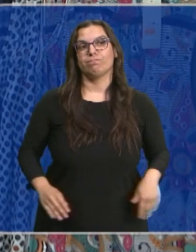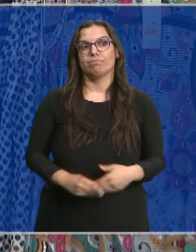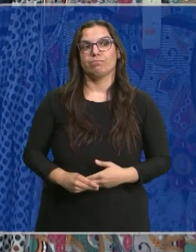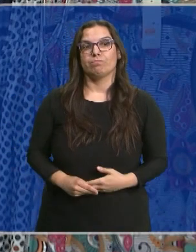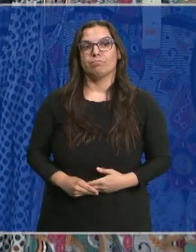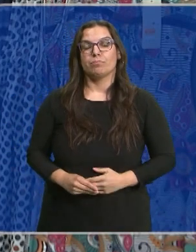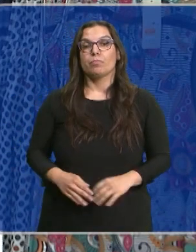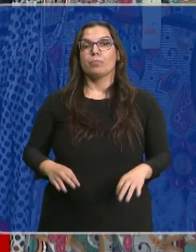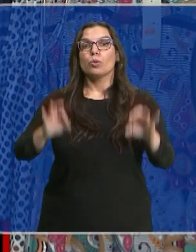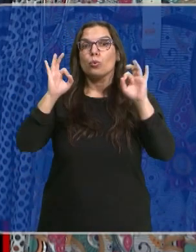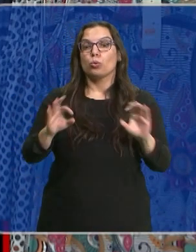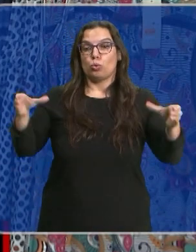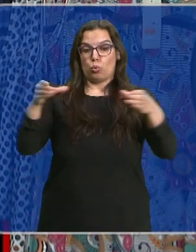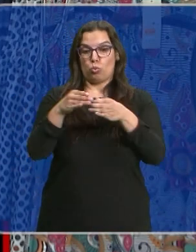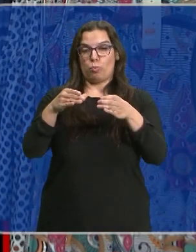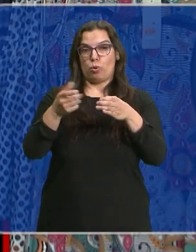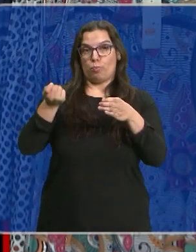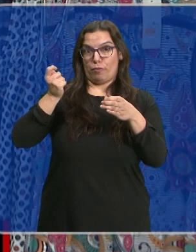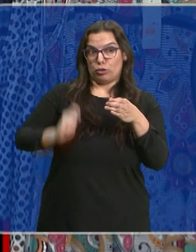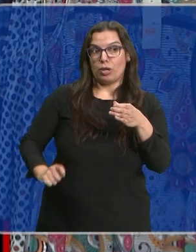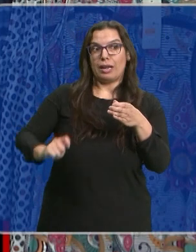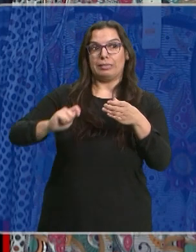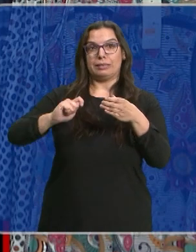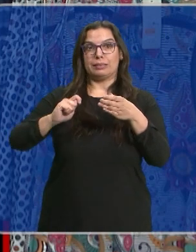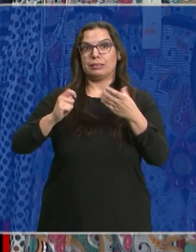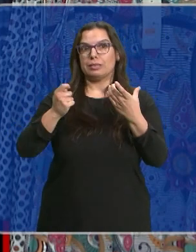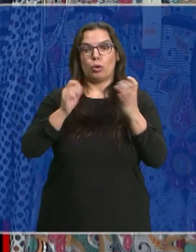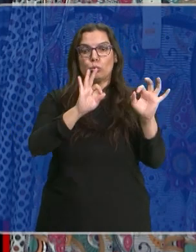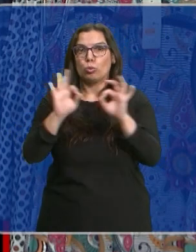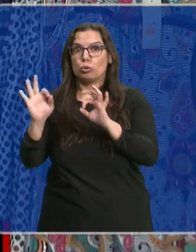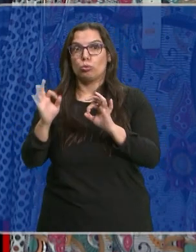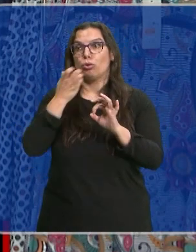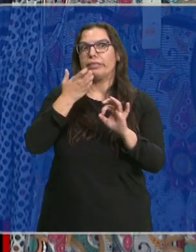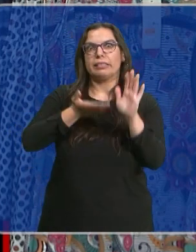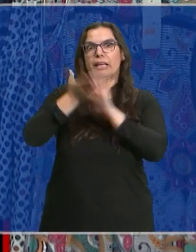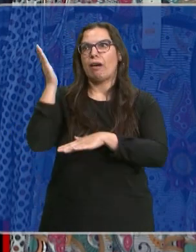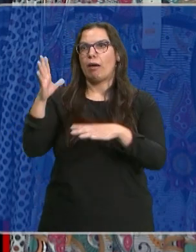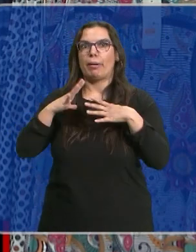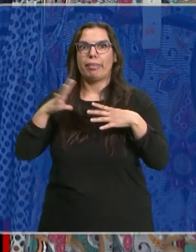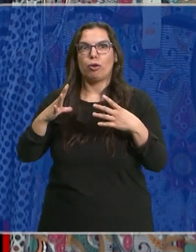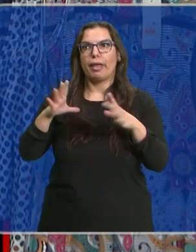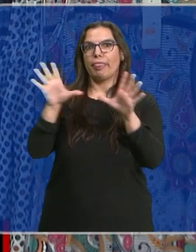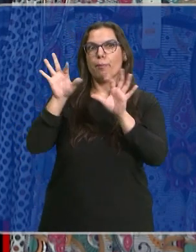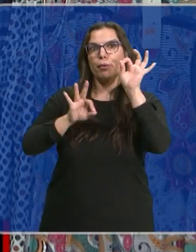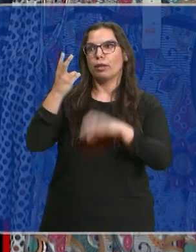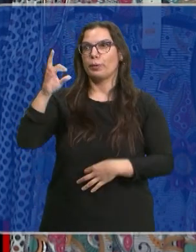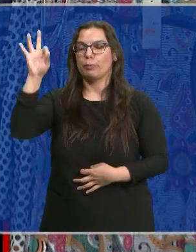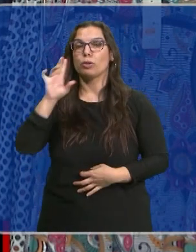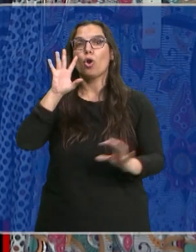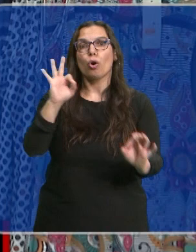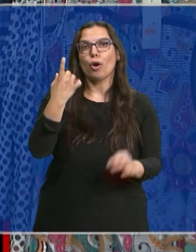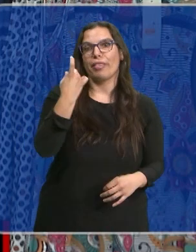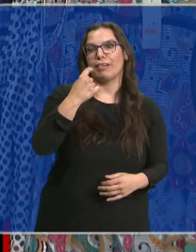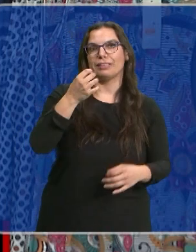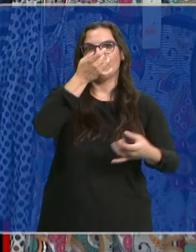Cuando ajustamos una plantilla a tope no sobra nadie y si se me va el 10% o el 20% de la plantilla, pues evidentemente